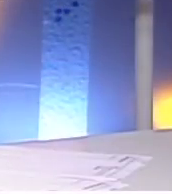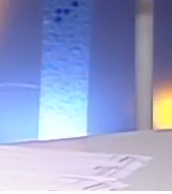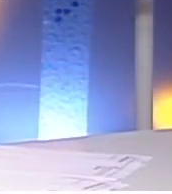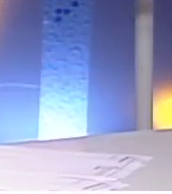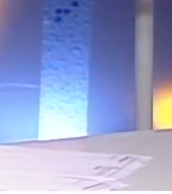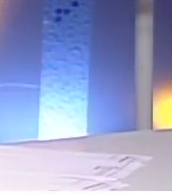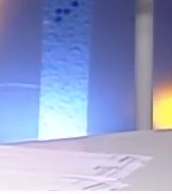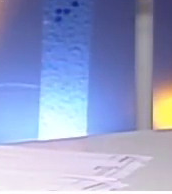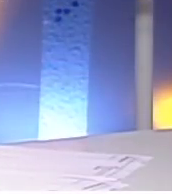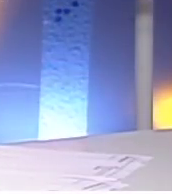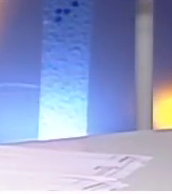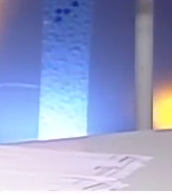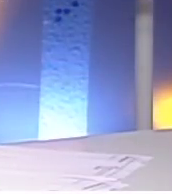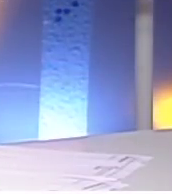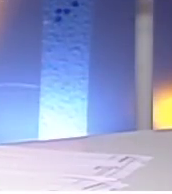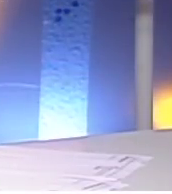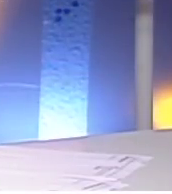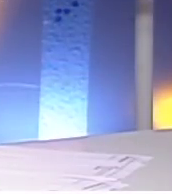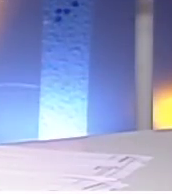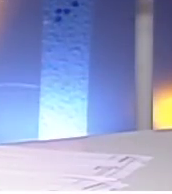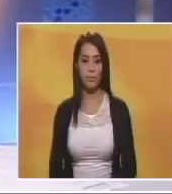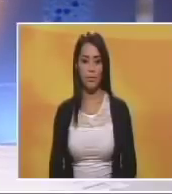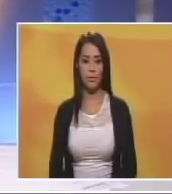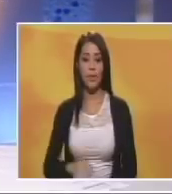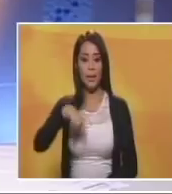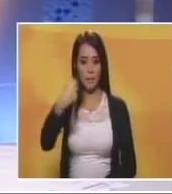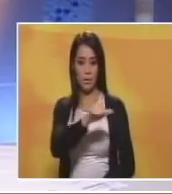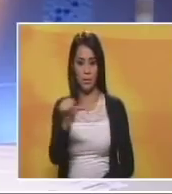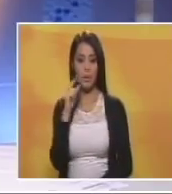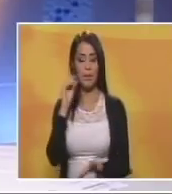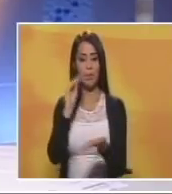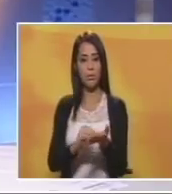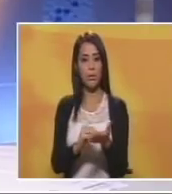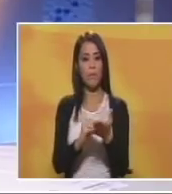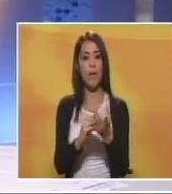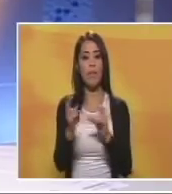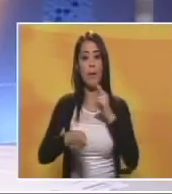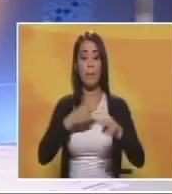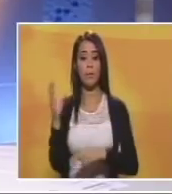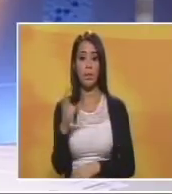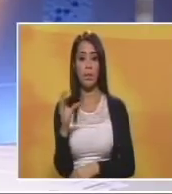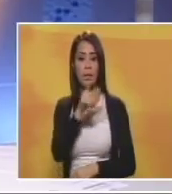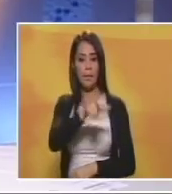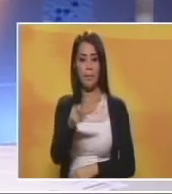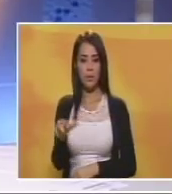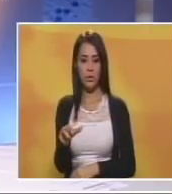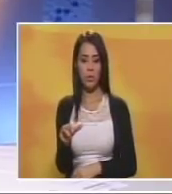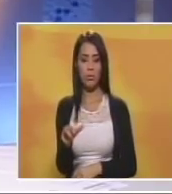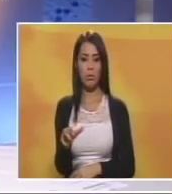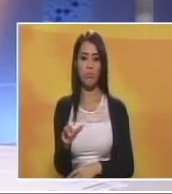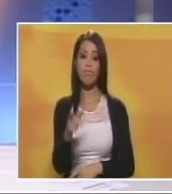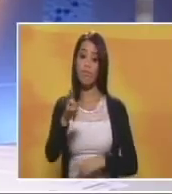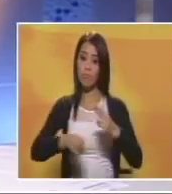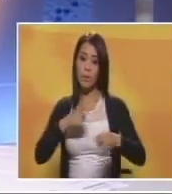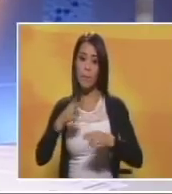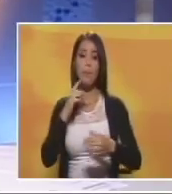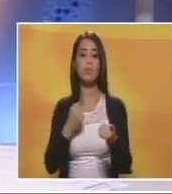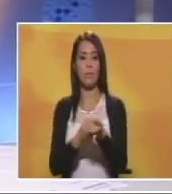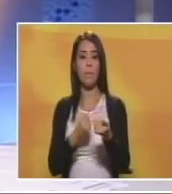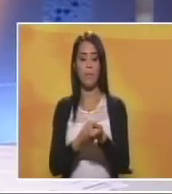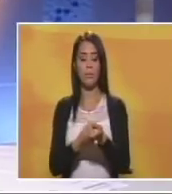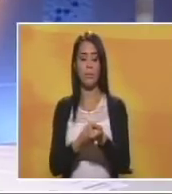A propósito, la próxima semana reanudaron el pago del pasaje en el metro de Caracas. Usuarios del transporte subterráneo respaldan la